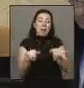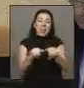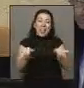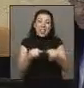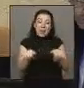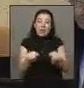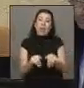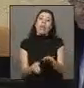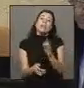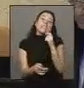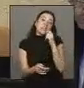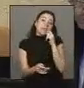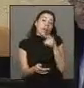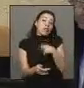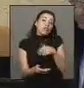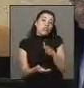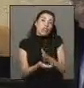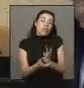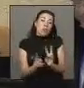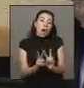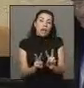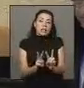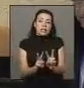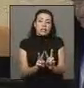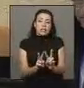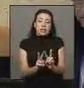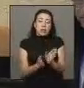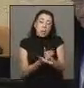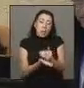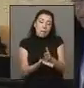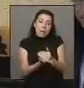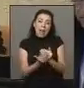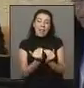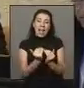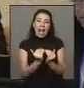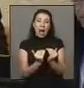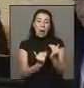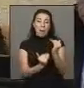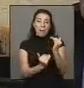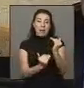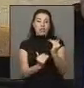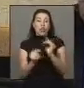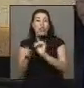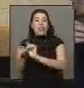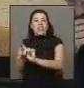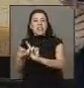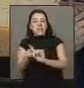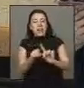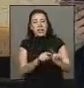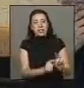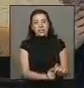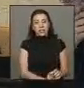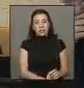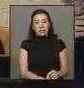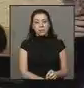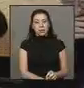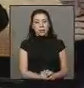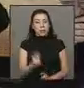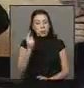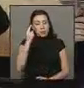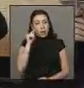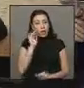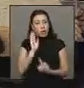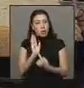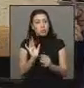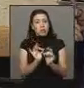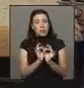evidente que tenemos que plantear y aplicar una estrategia de crecimiento diferenciado. Pero yo destaco que aquí hay